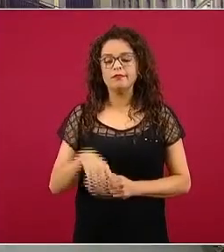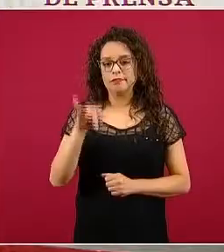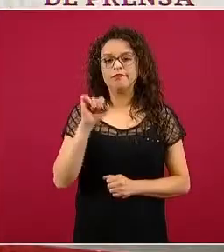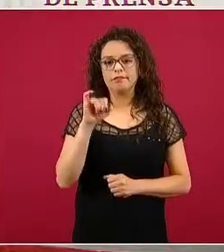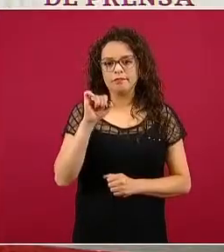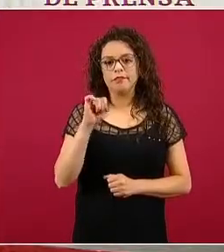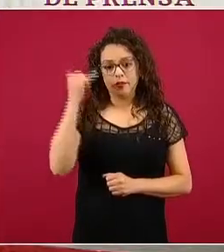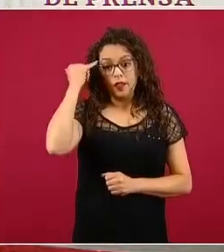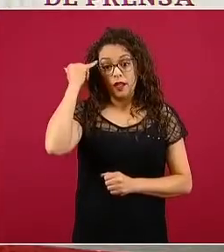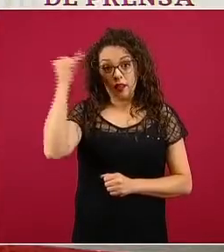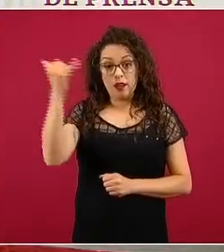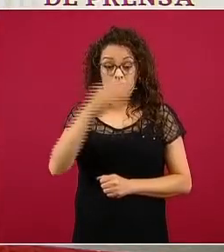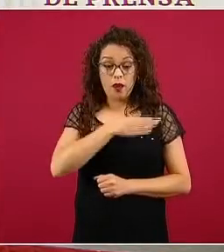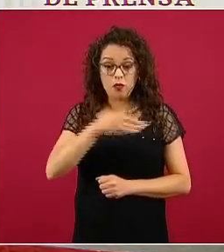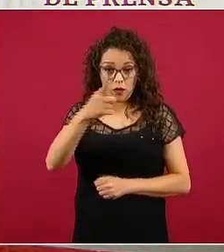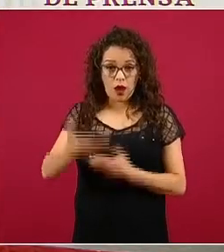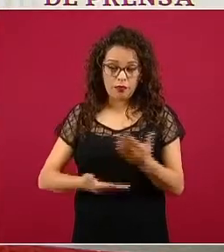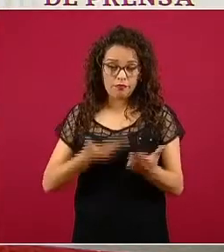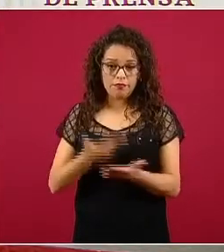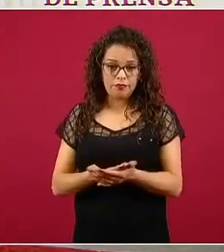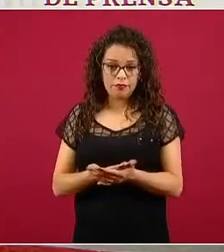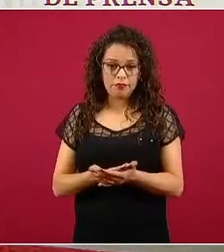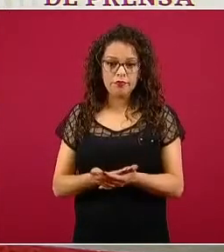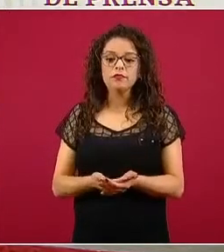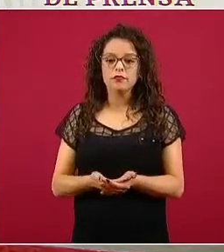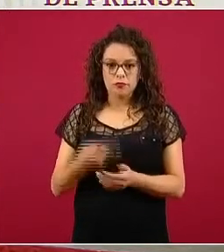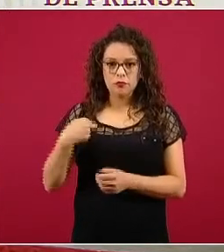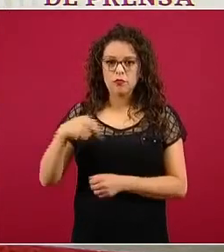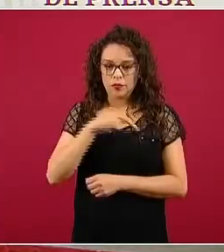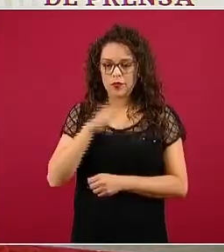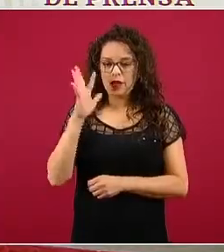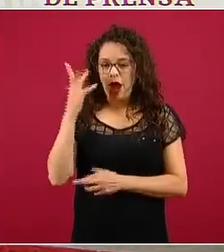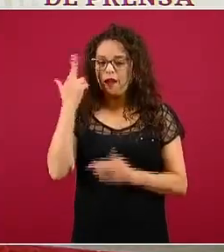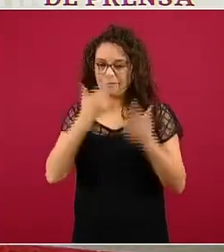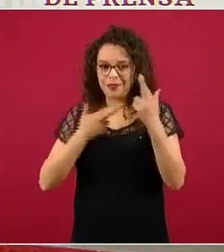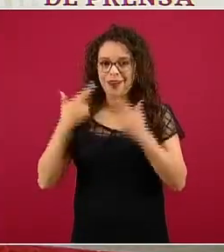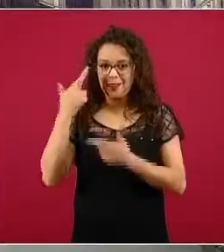una idea muy buena la que usted plantea y así la hemos estado evaluando.